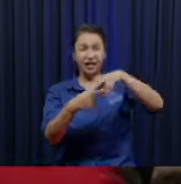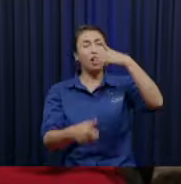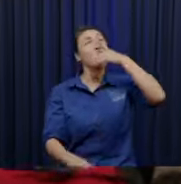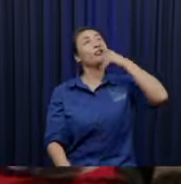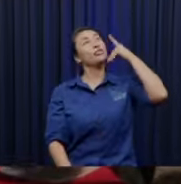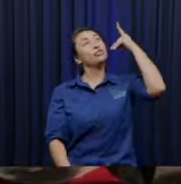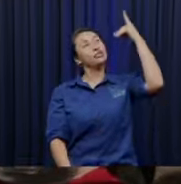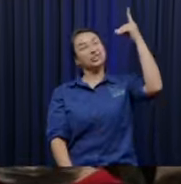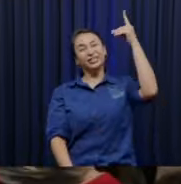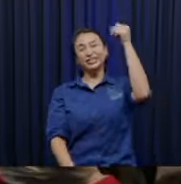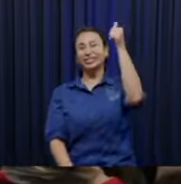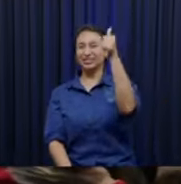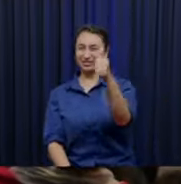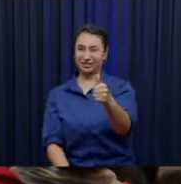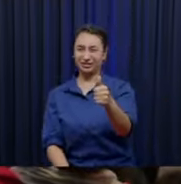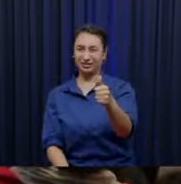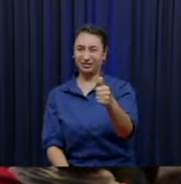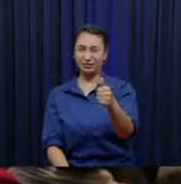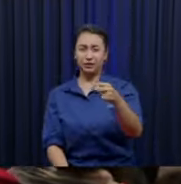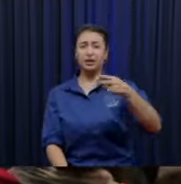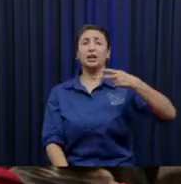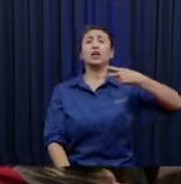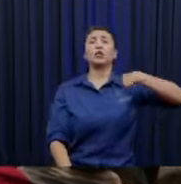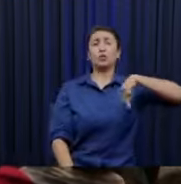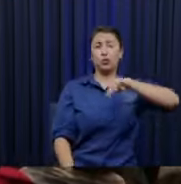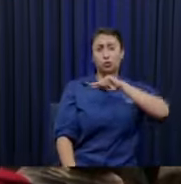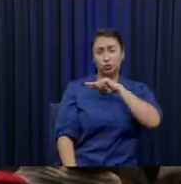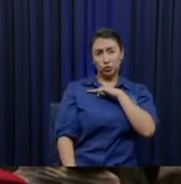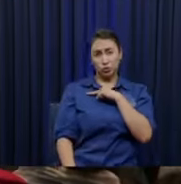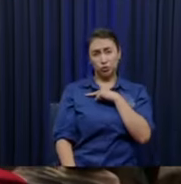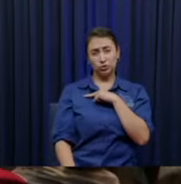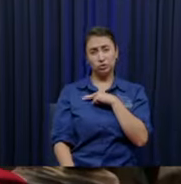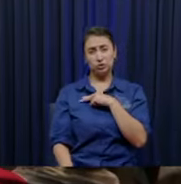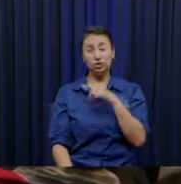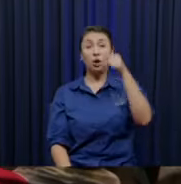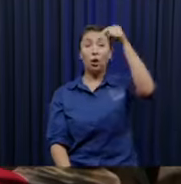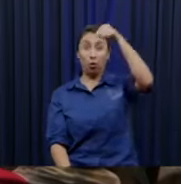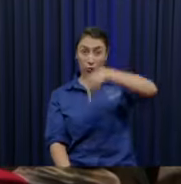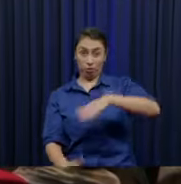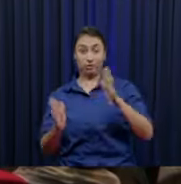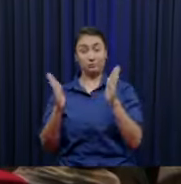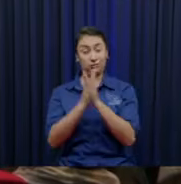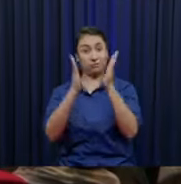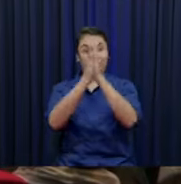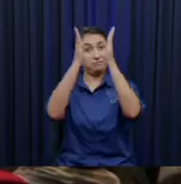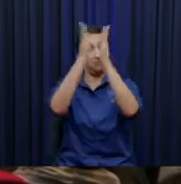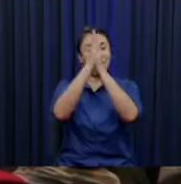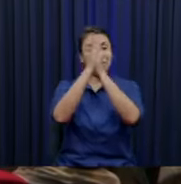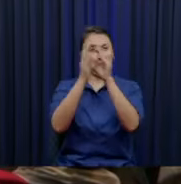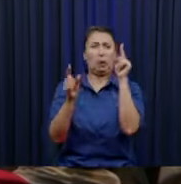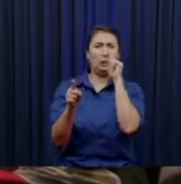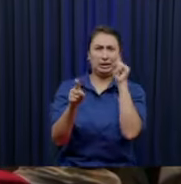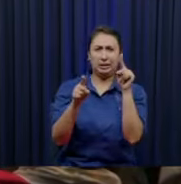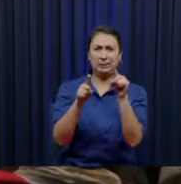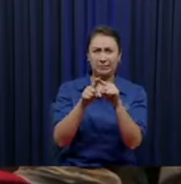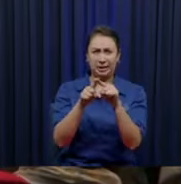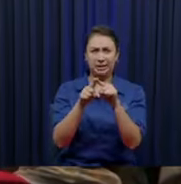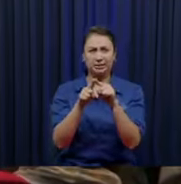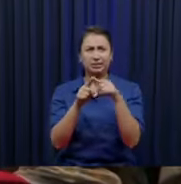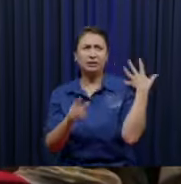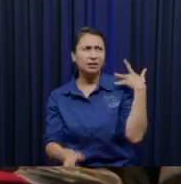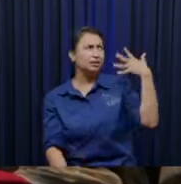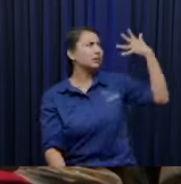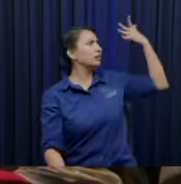¿verdad? Hemos estado conversando todos estos días. Bueno, esto es una idea